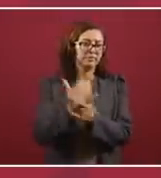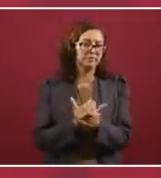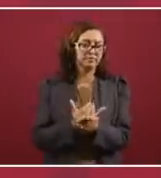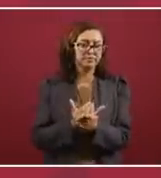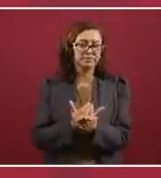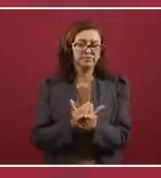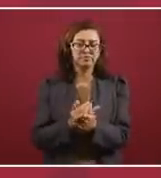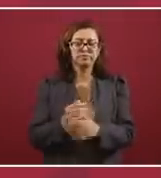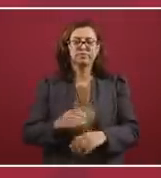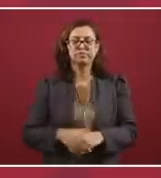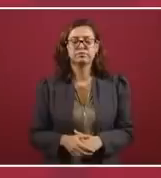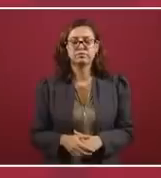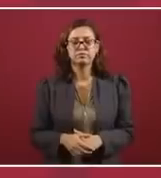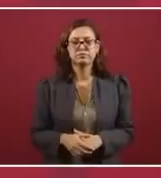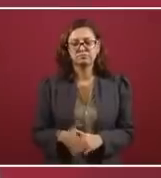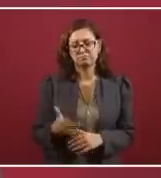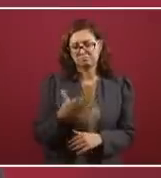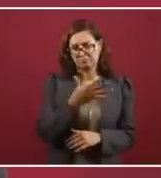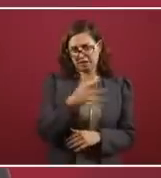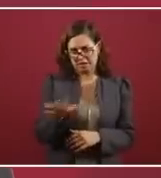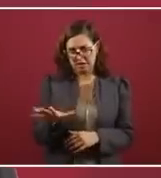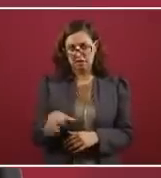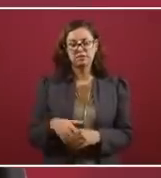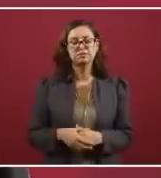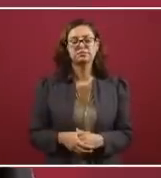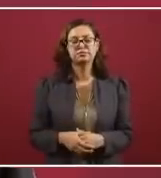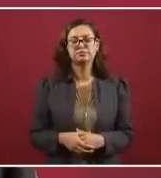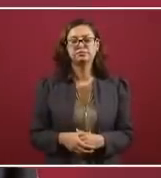en términos generales,